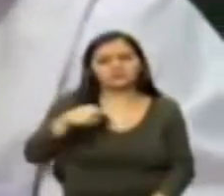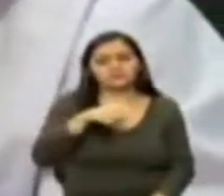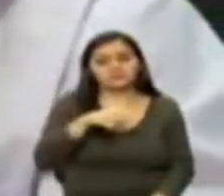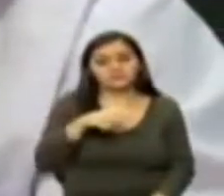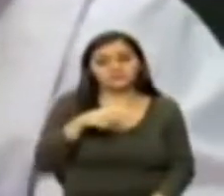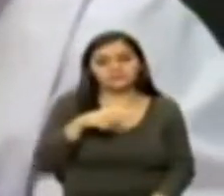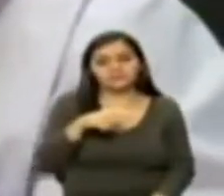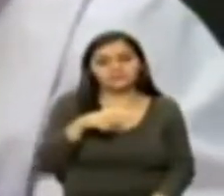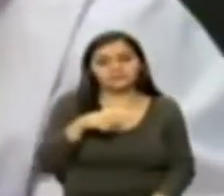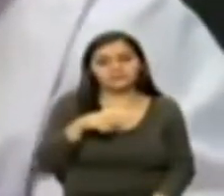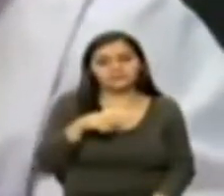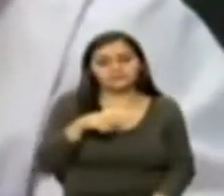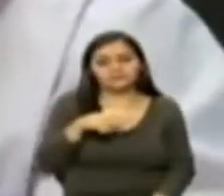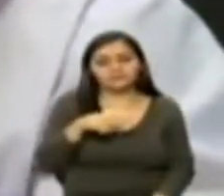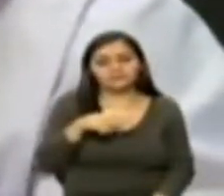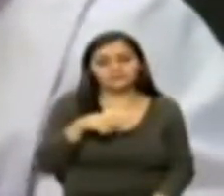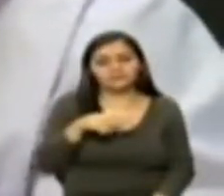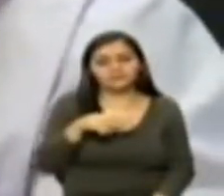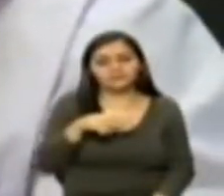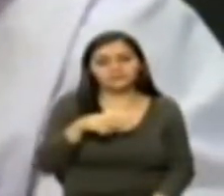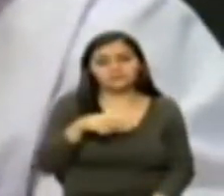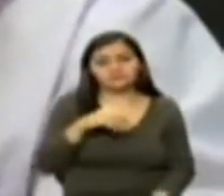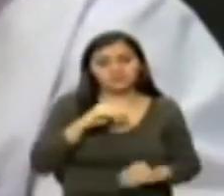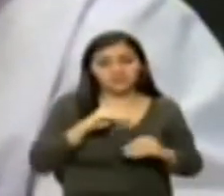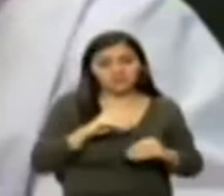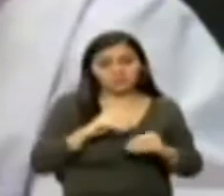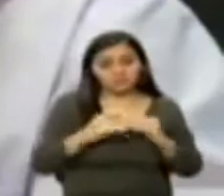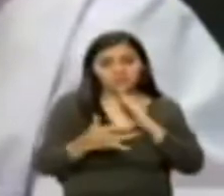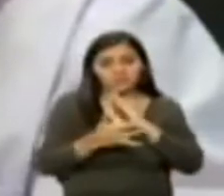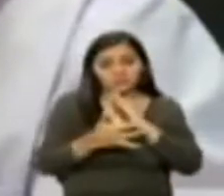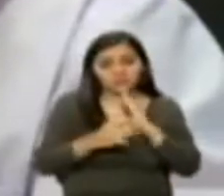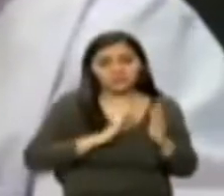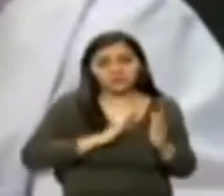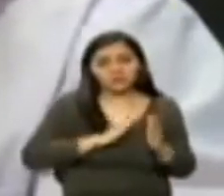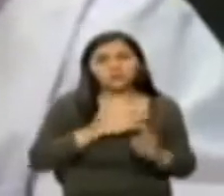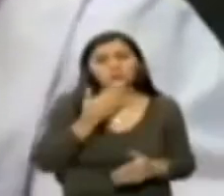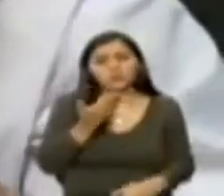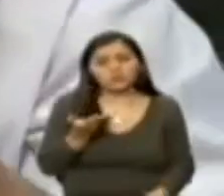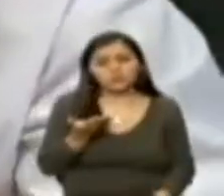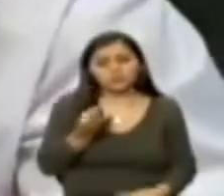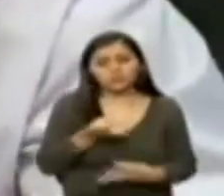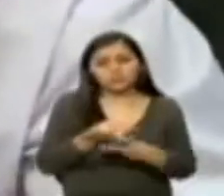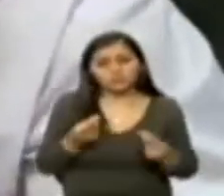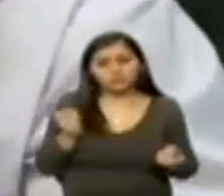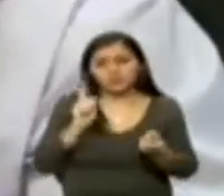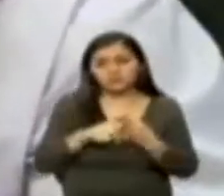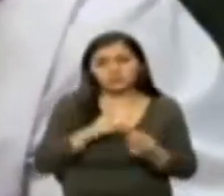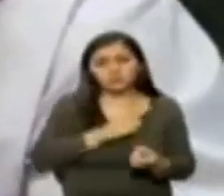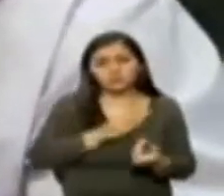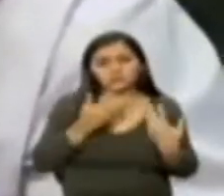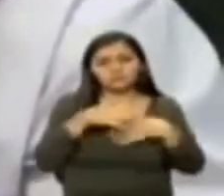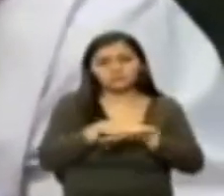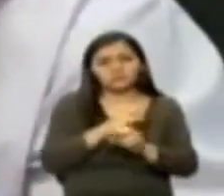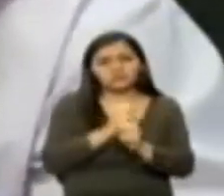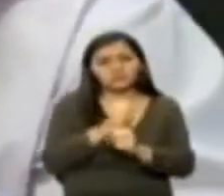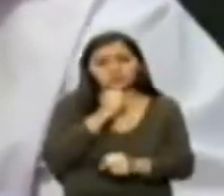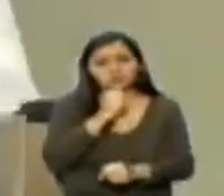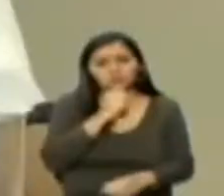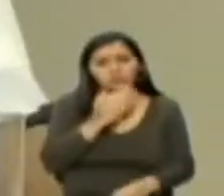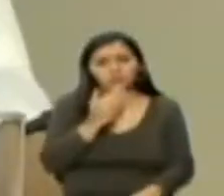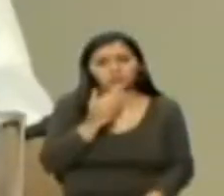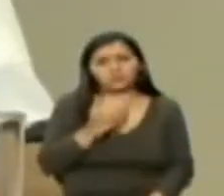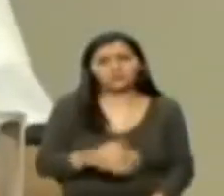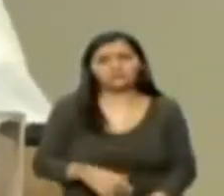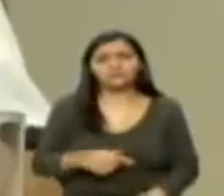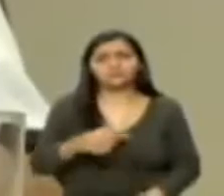esperando también educarse a nivel técnico superior, señor presidente, e insertarse al ámbito laboral? Me perdona